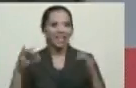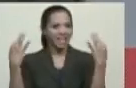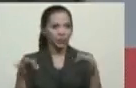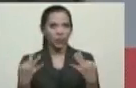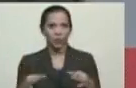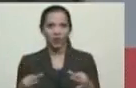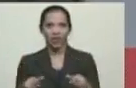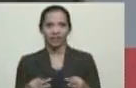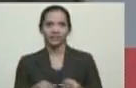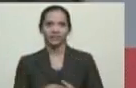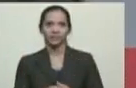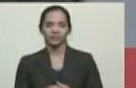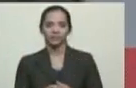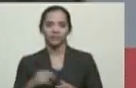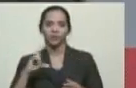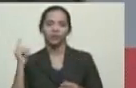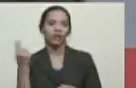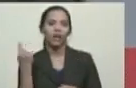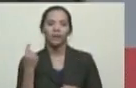no solamente